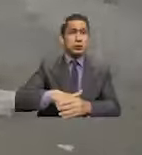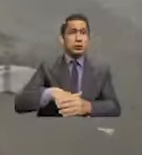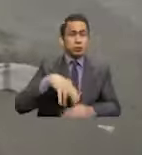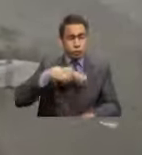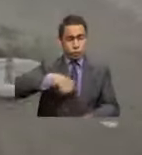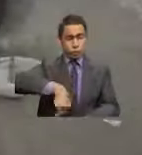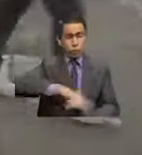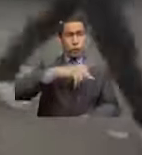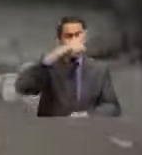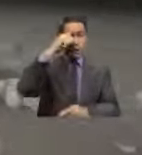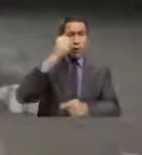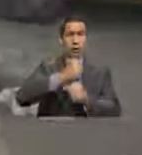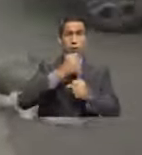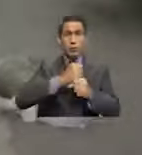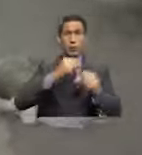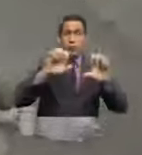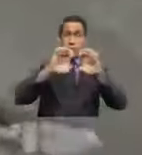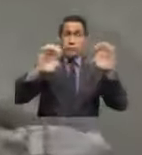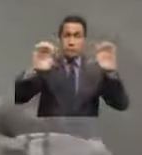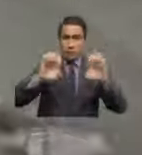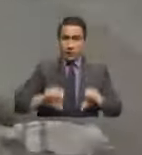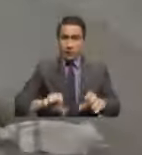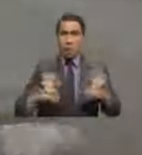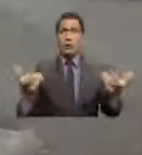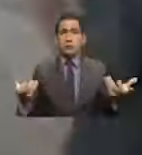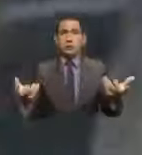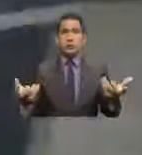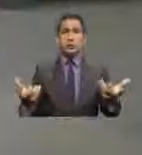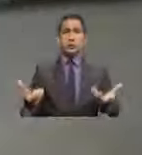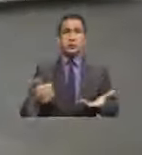los vacunadores también, pues no.